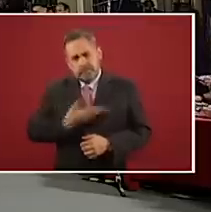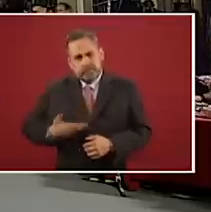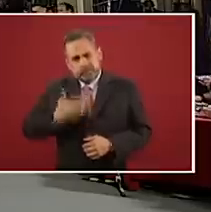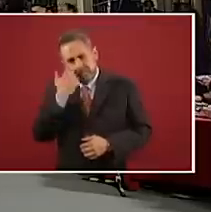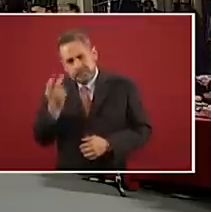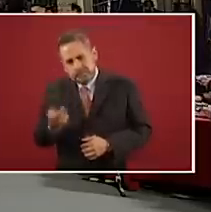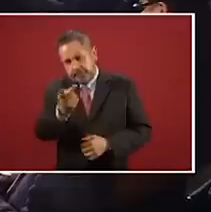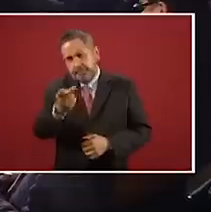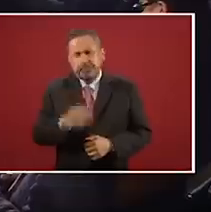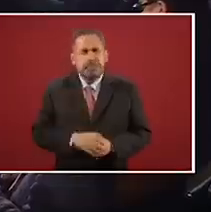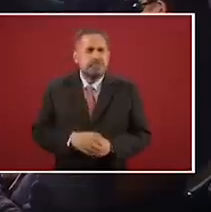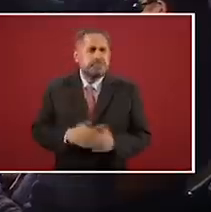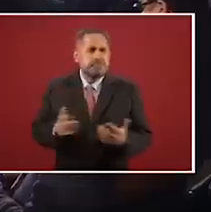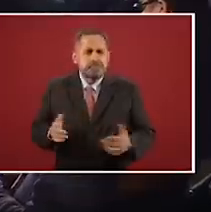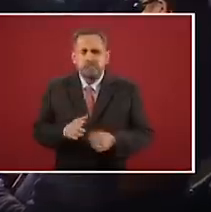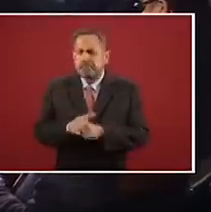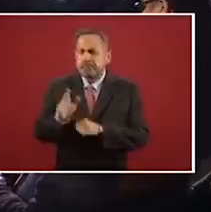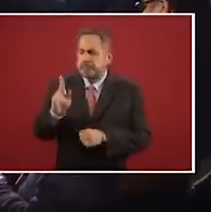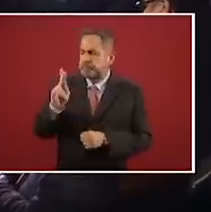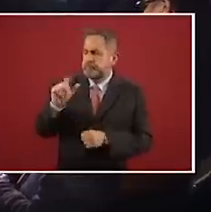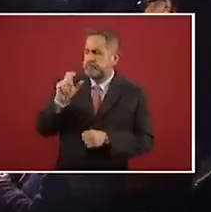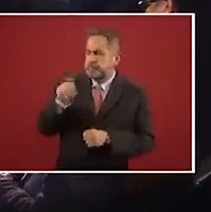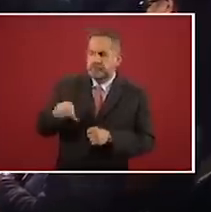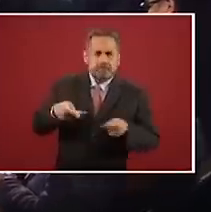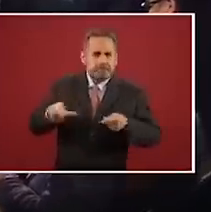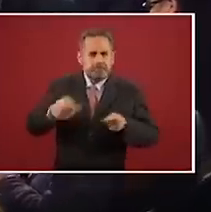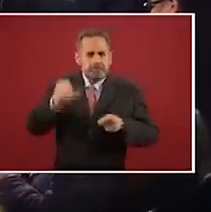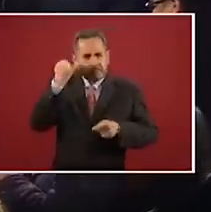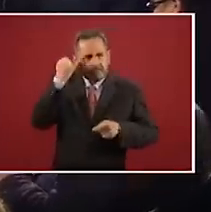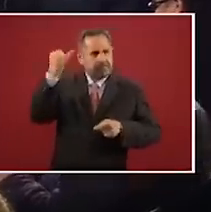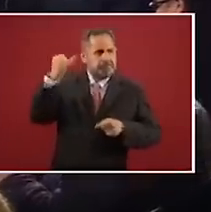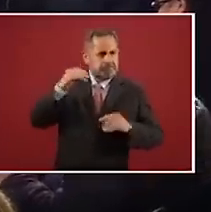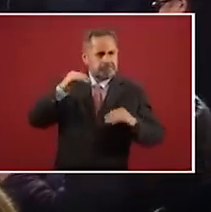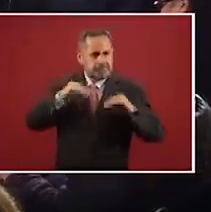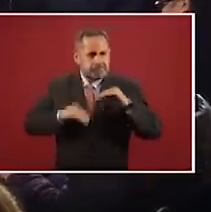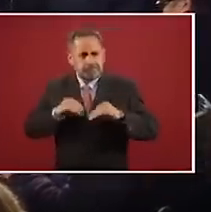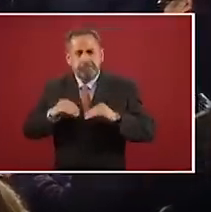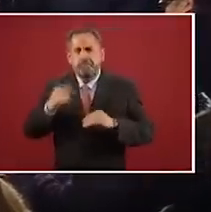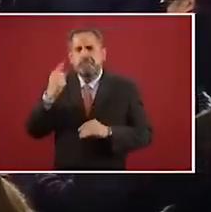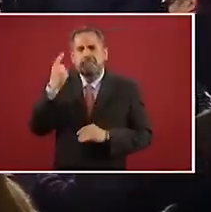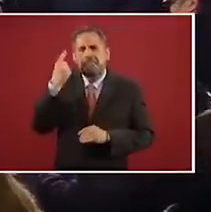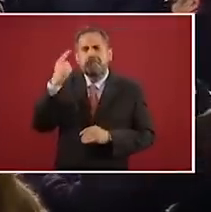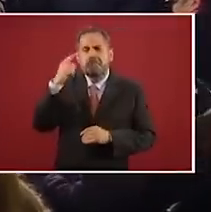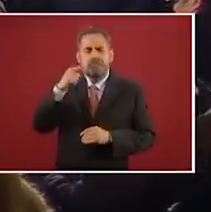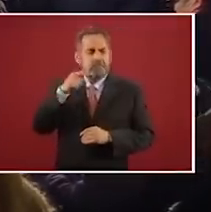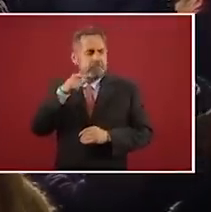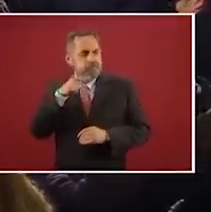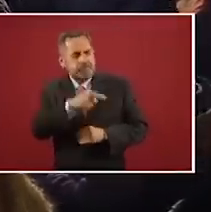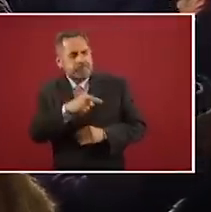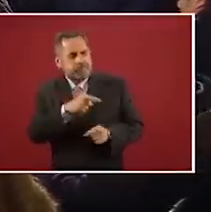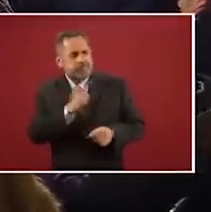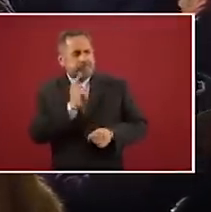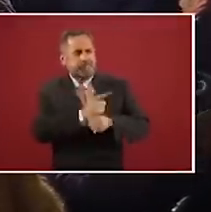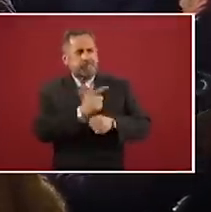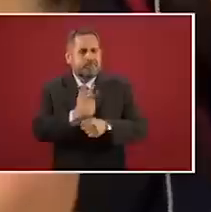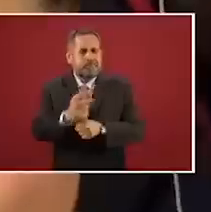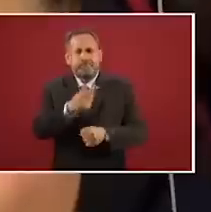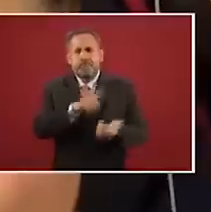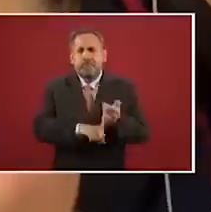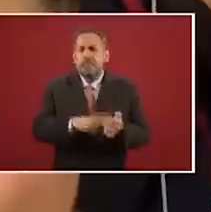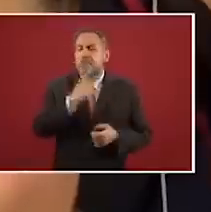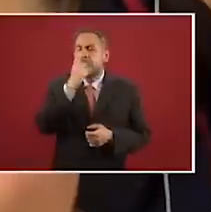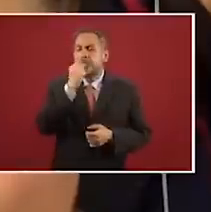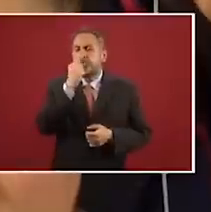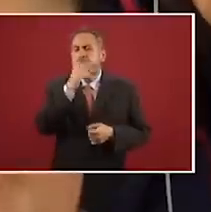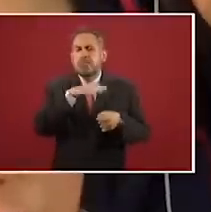es la estrategia o qué están haciendo para profesionalizar y detectar malos elementos en las policías locales?